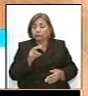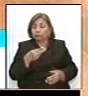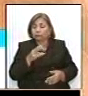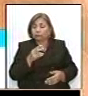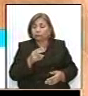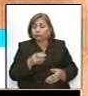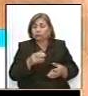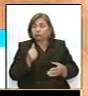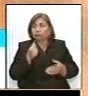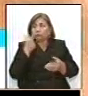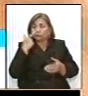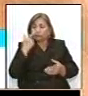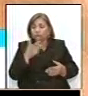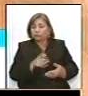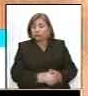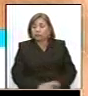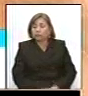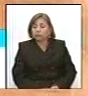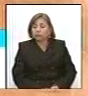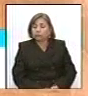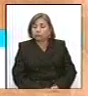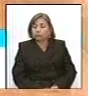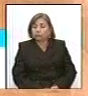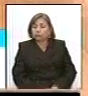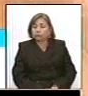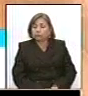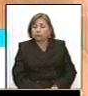como en abril de 2017,